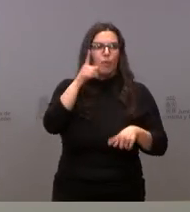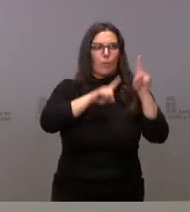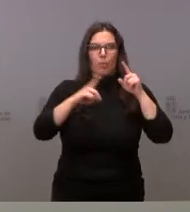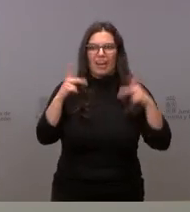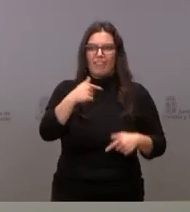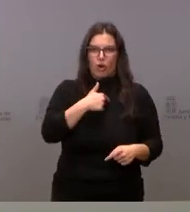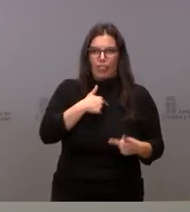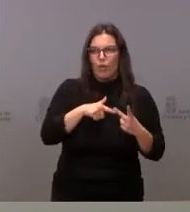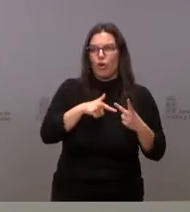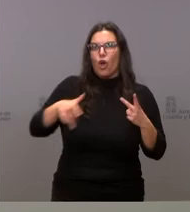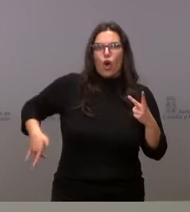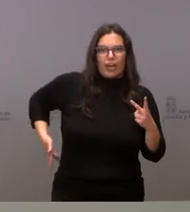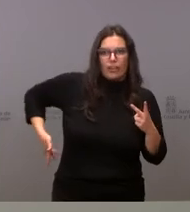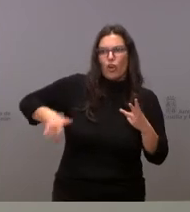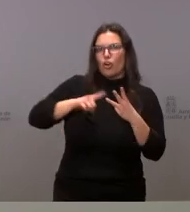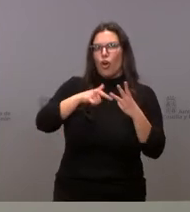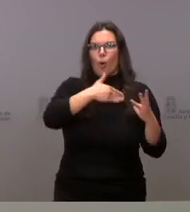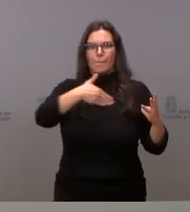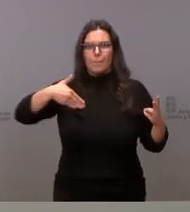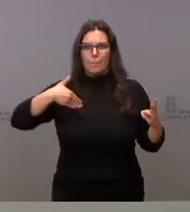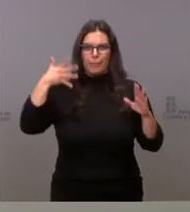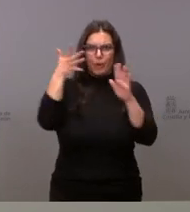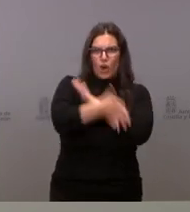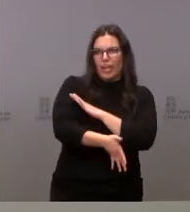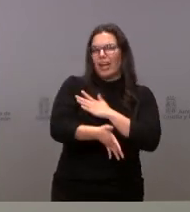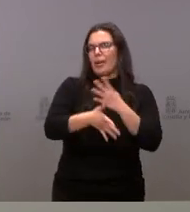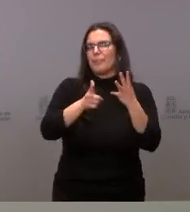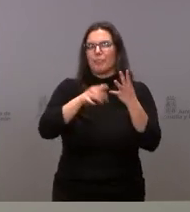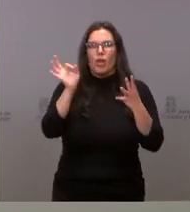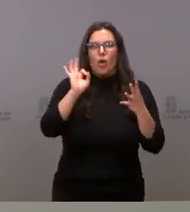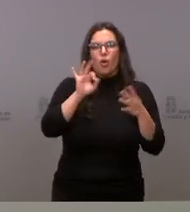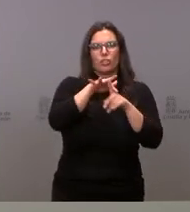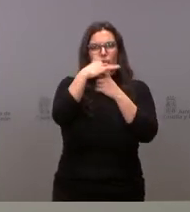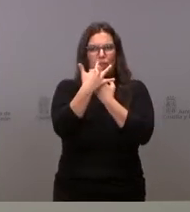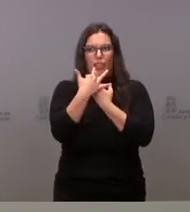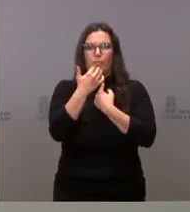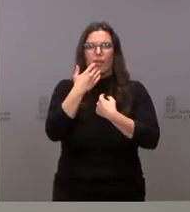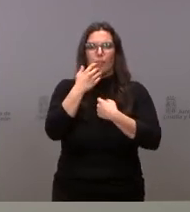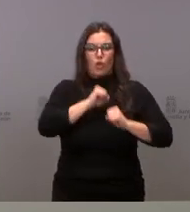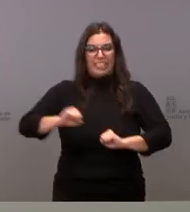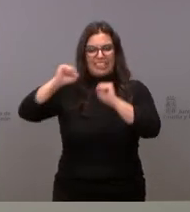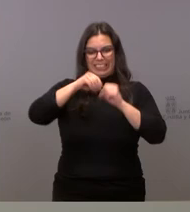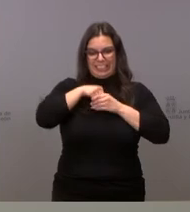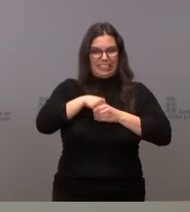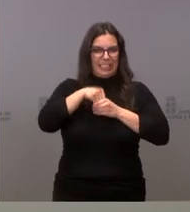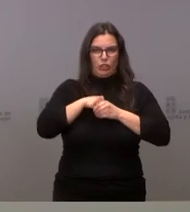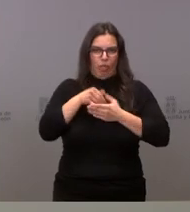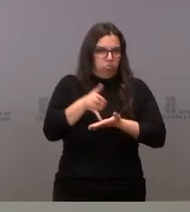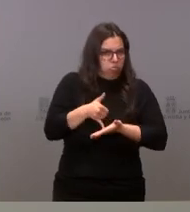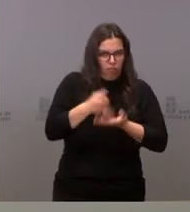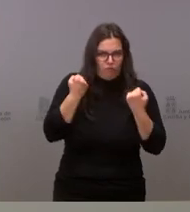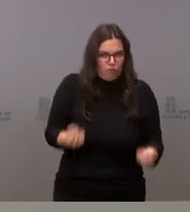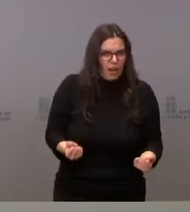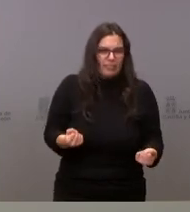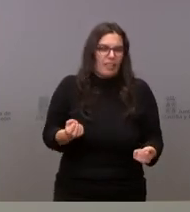insuficiencias renales insuficiencias respiratorias crónicas o con estados importantes de inmunosupresión o sometidos a enfermedades que provocan